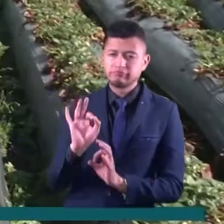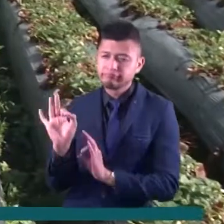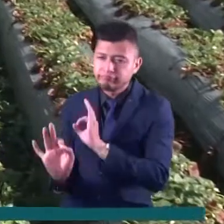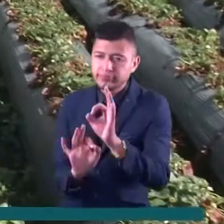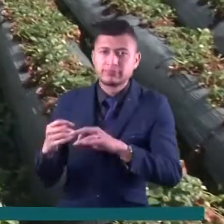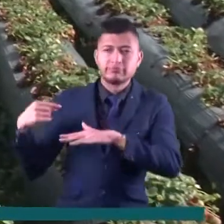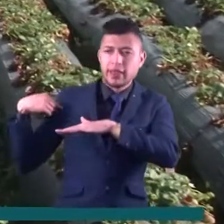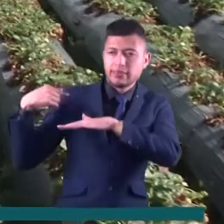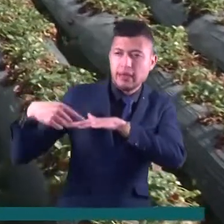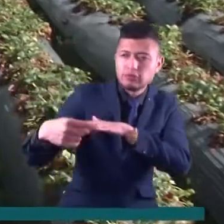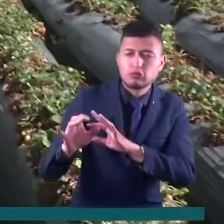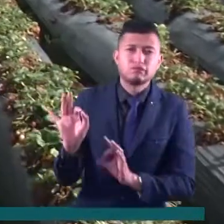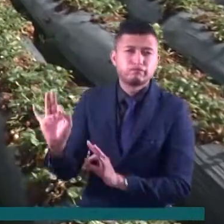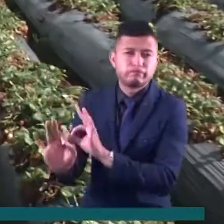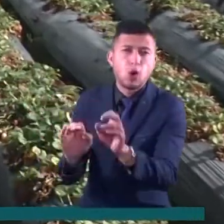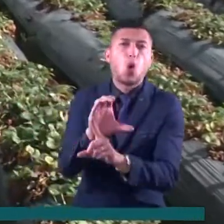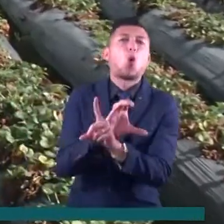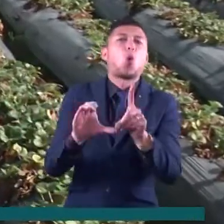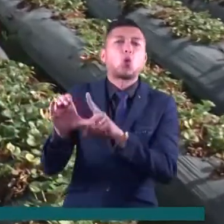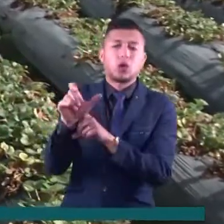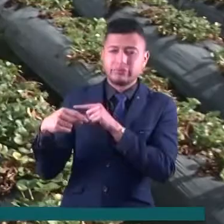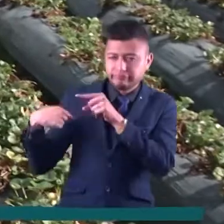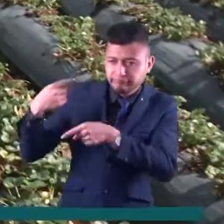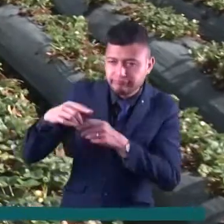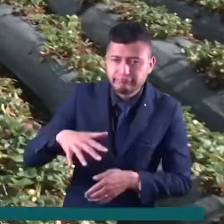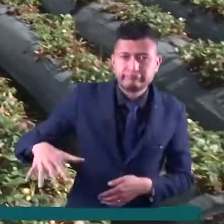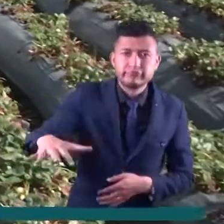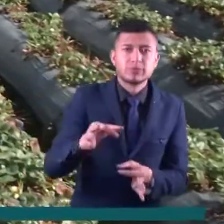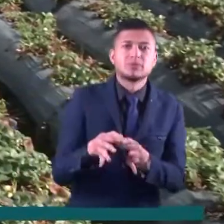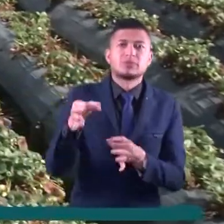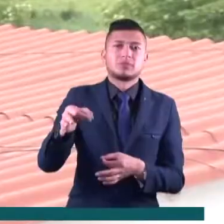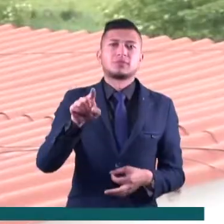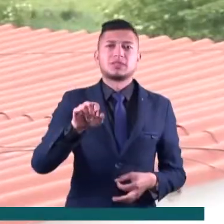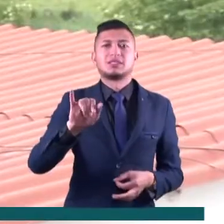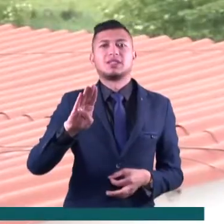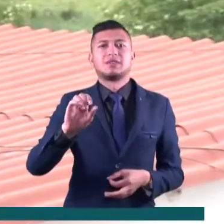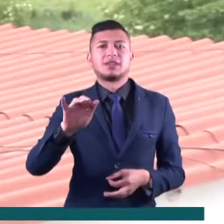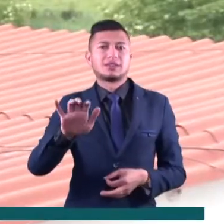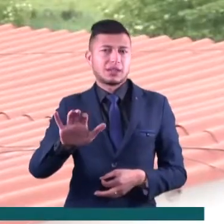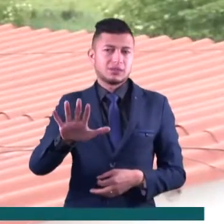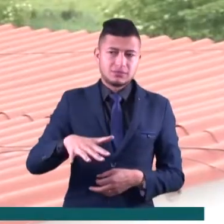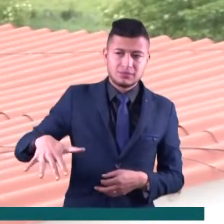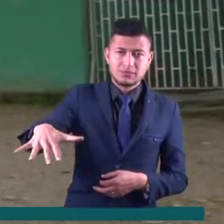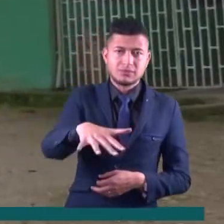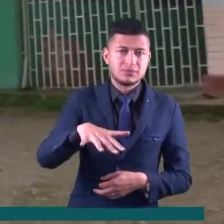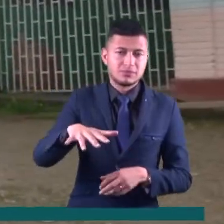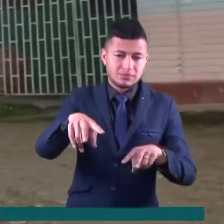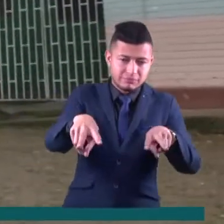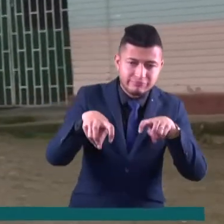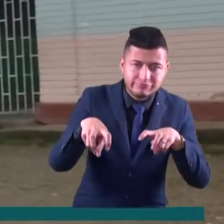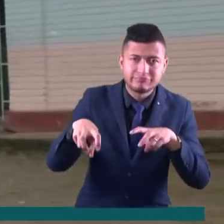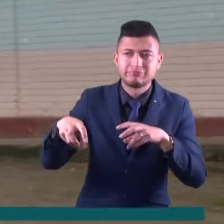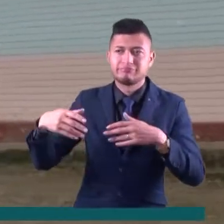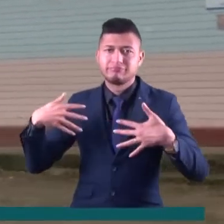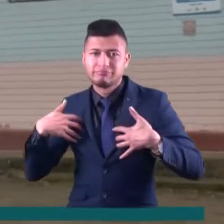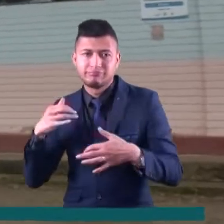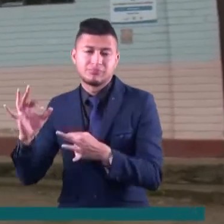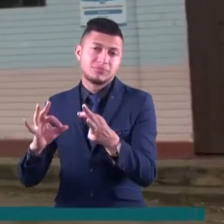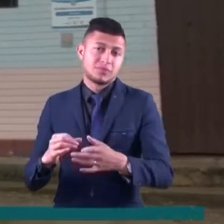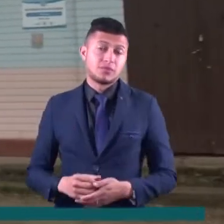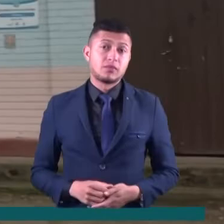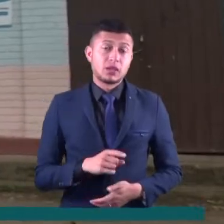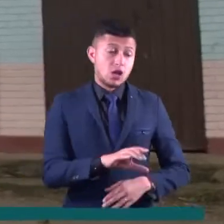conservar un poco esa tradición Y esa cultura que tiene el municipio de sibaté del sector agropecuario además de